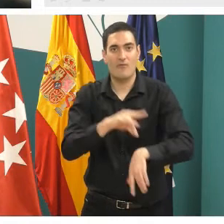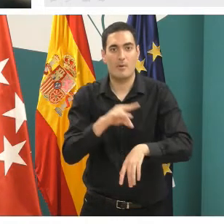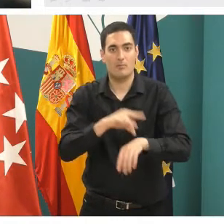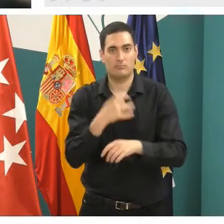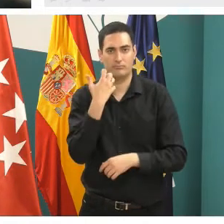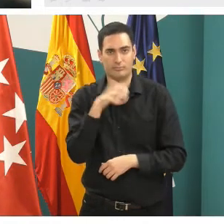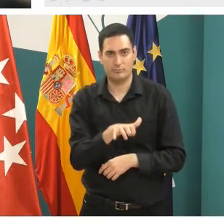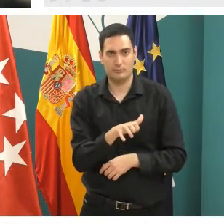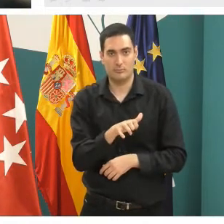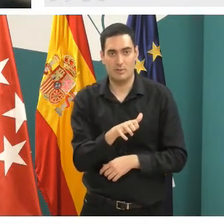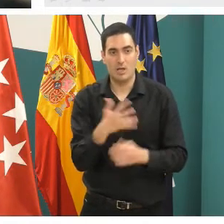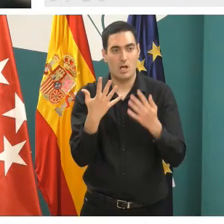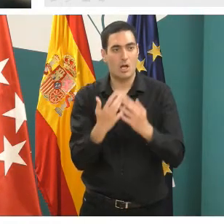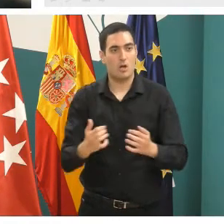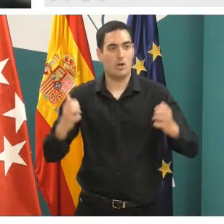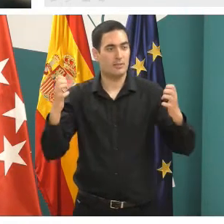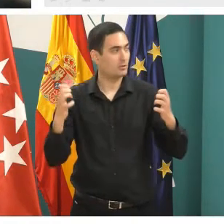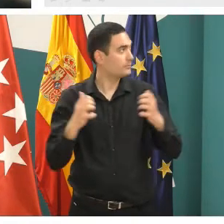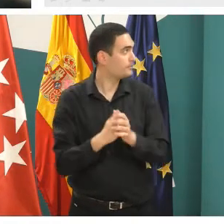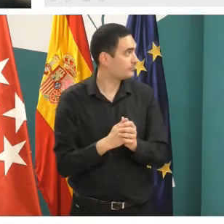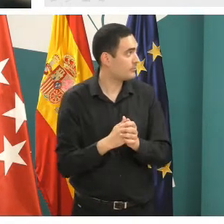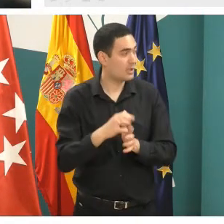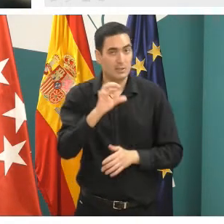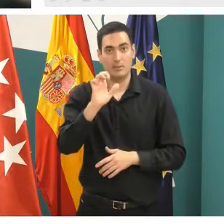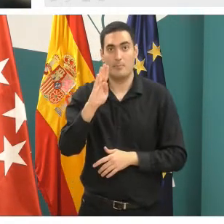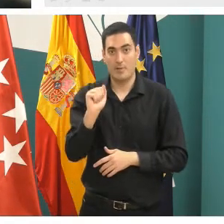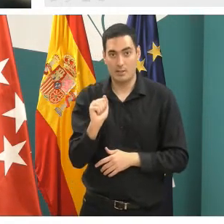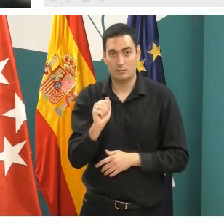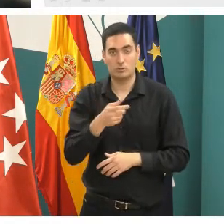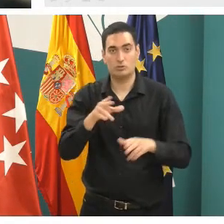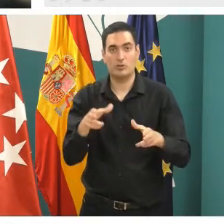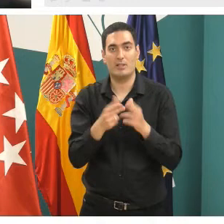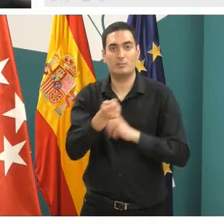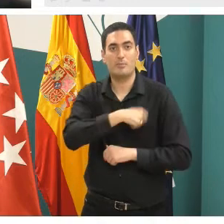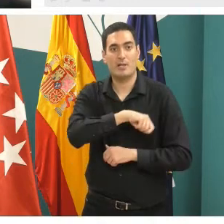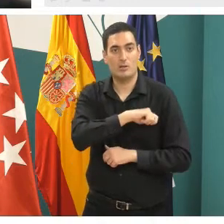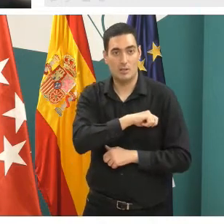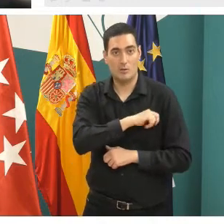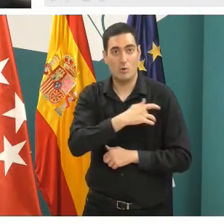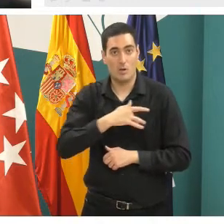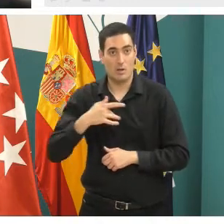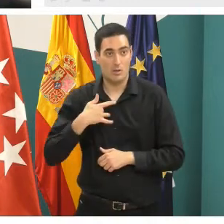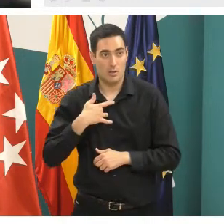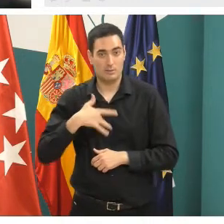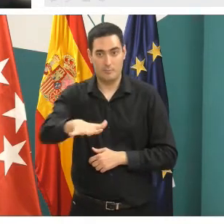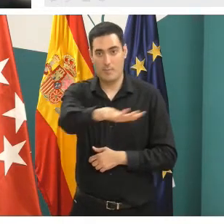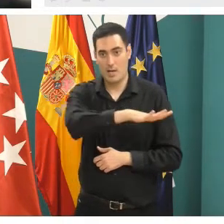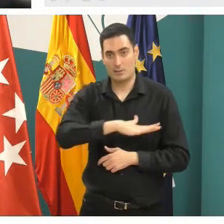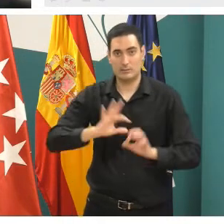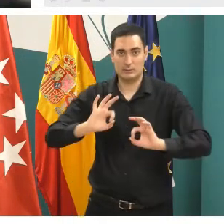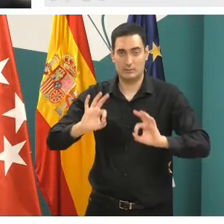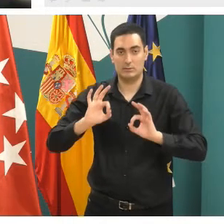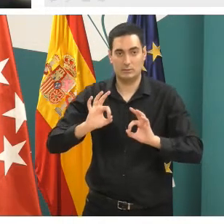raras, el Congreso de la CEPAR, la Sociedad Española de Neumología, que lo hace todos los años, dedicó un espacio a estas enfermedades